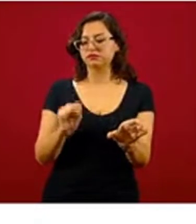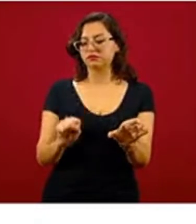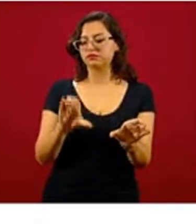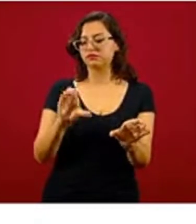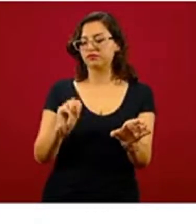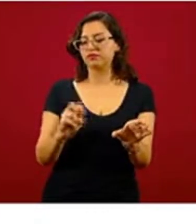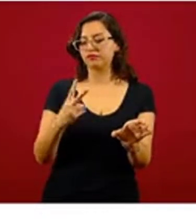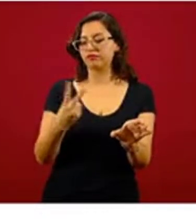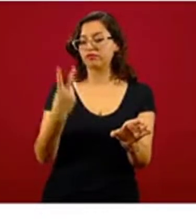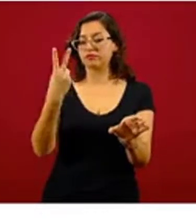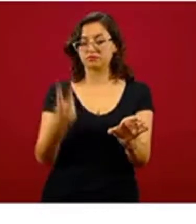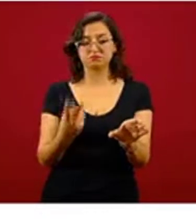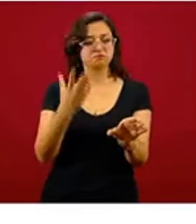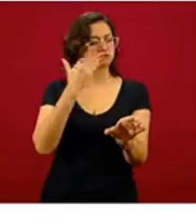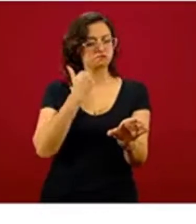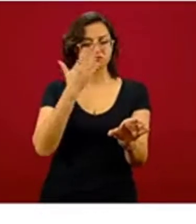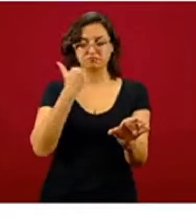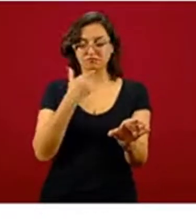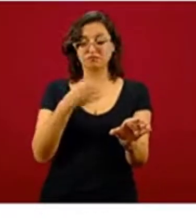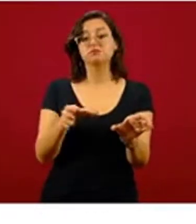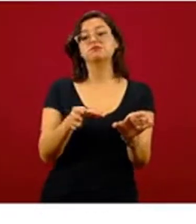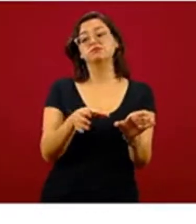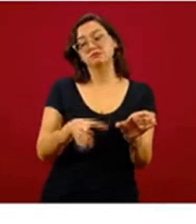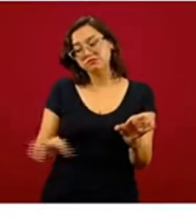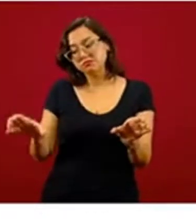sus vías respiratorias, pero así también